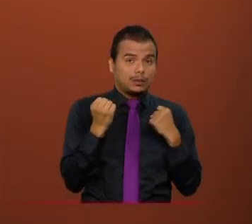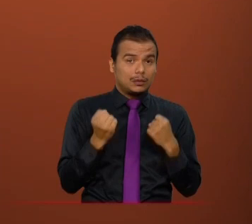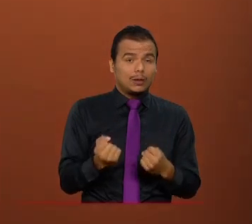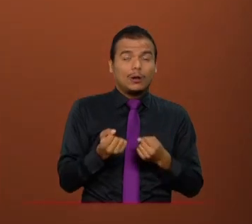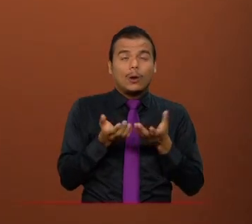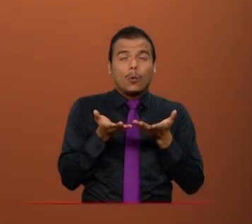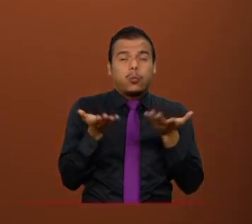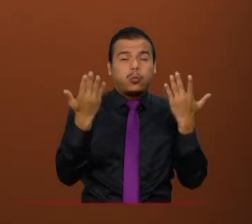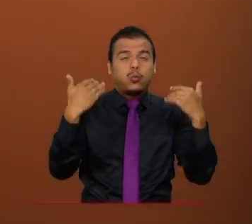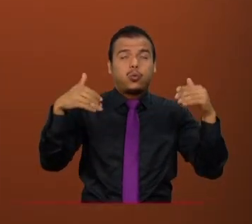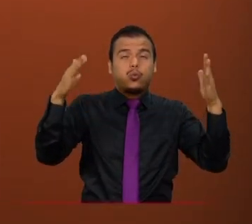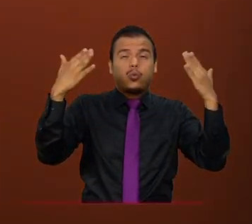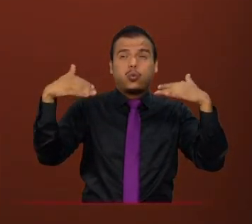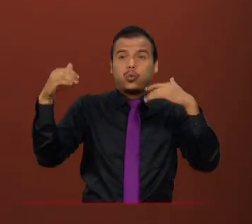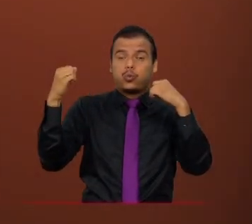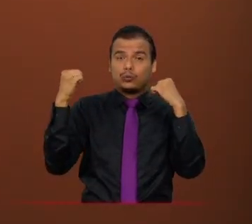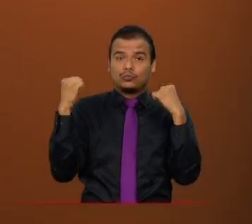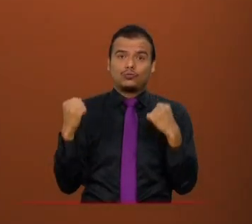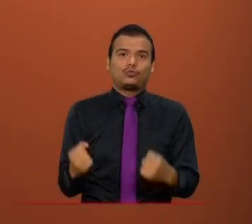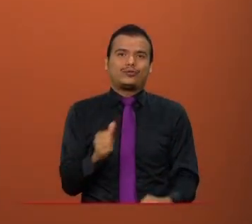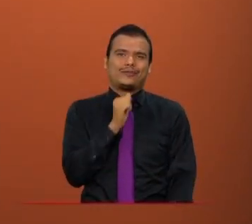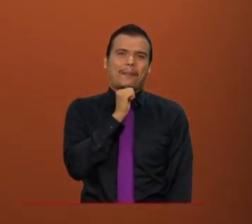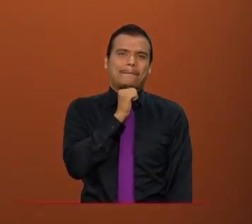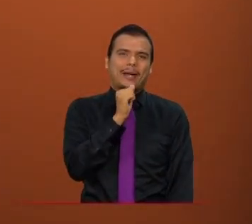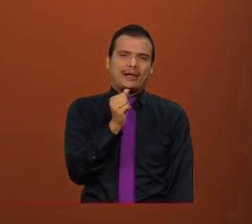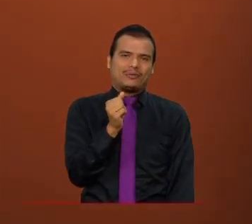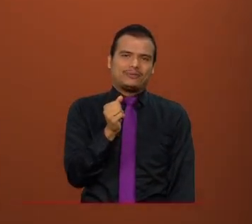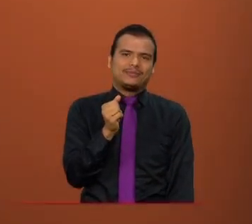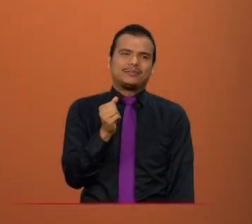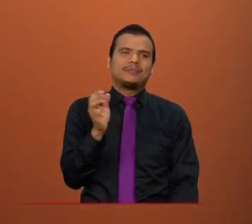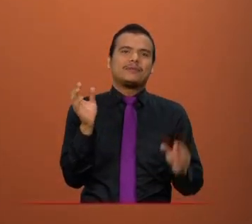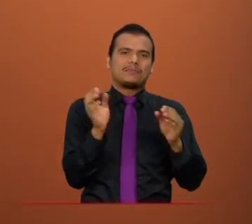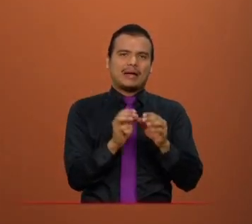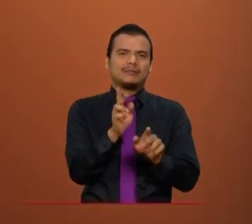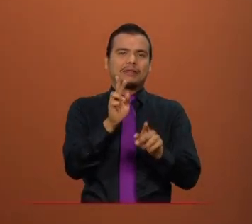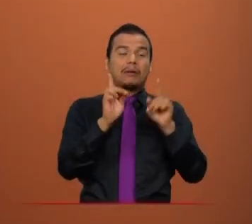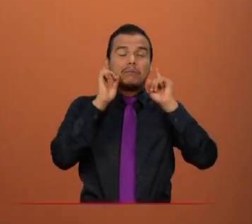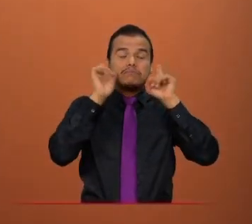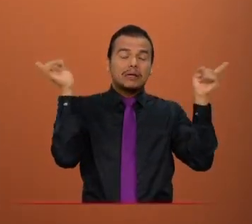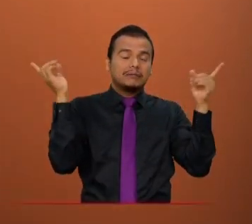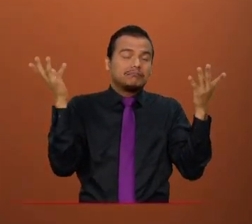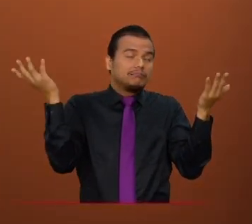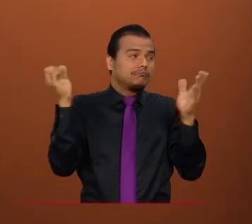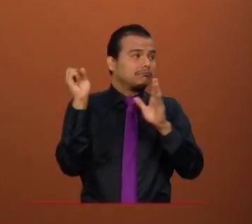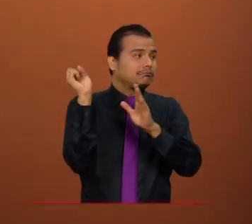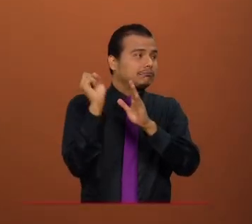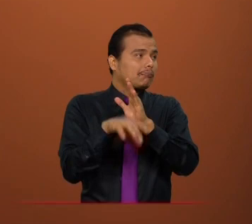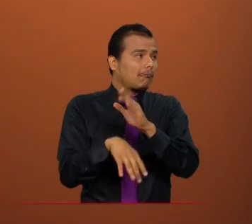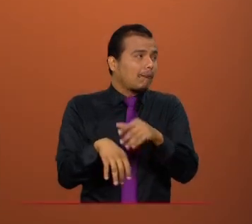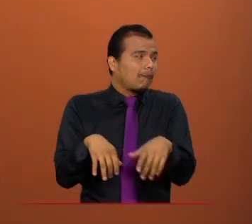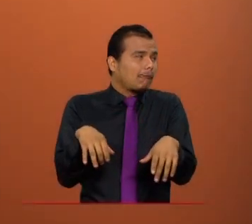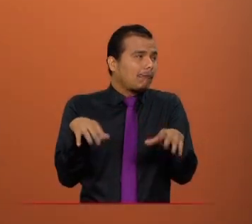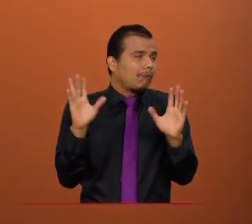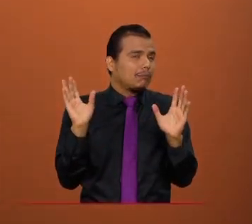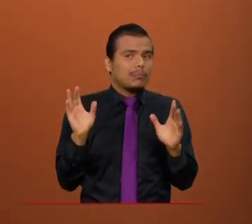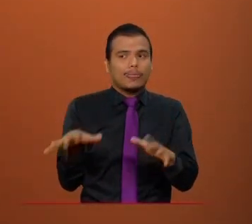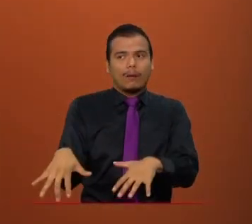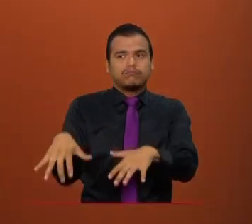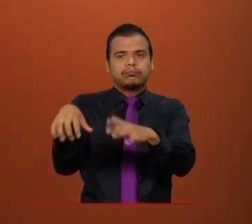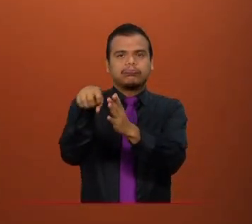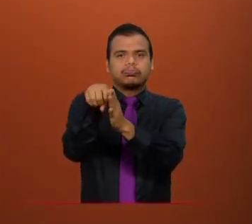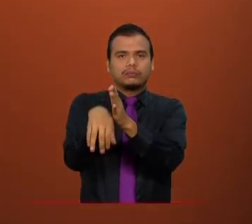secar más el material y tenemos malos comportamientos esos malos comportamientos es arrojar basuras tener montones de basura tener hacer